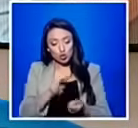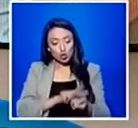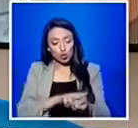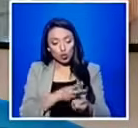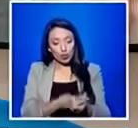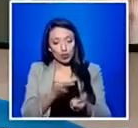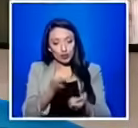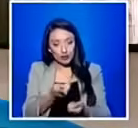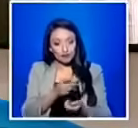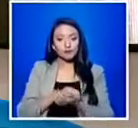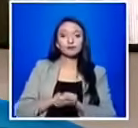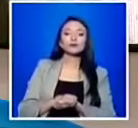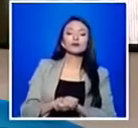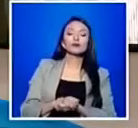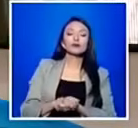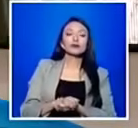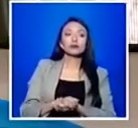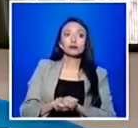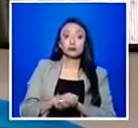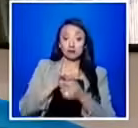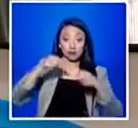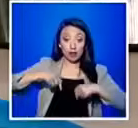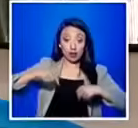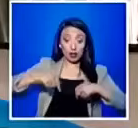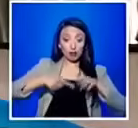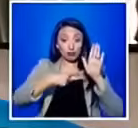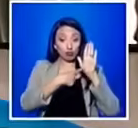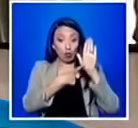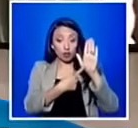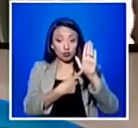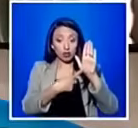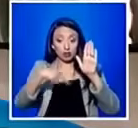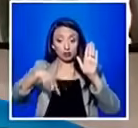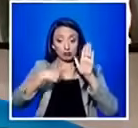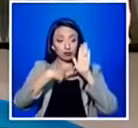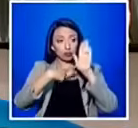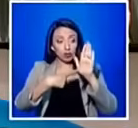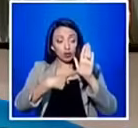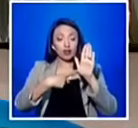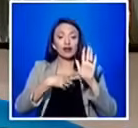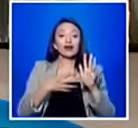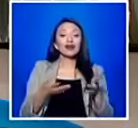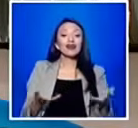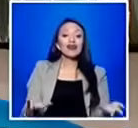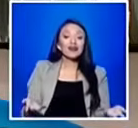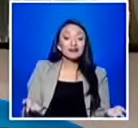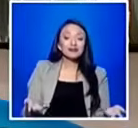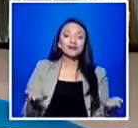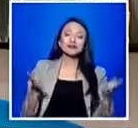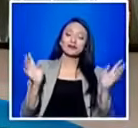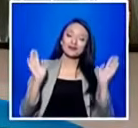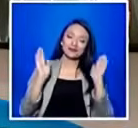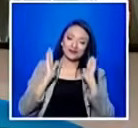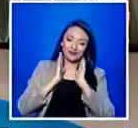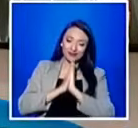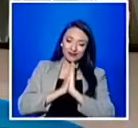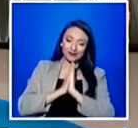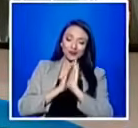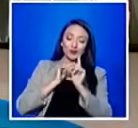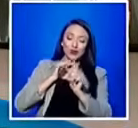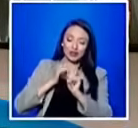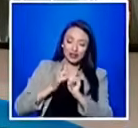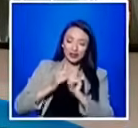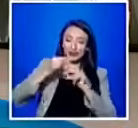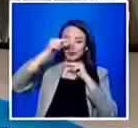ella y a su hija. Su caso fue expuesto en este espacio informativo y la familia, adivinen qué, mis vecinos, lo que nos gusta informar,